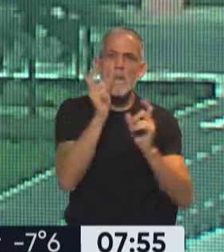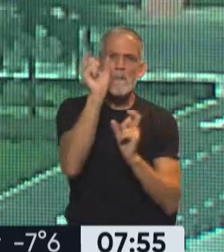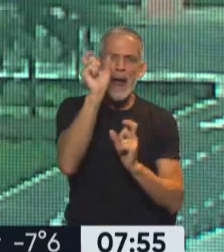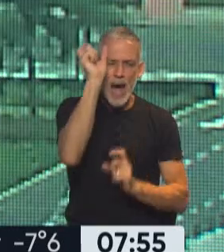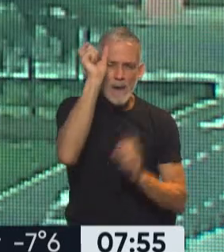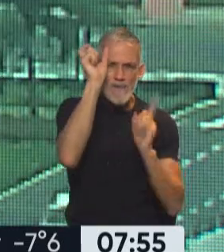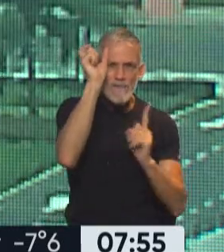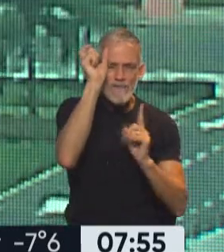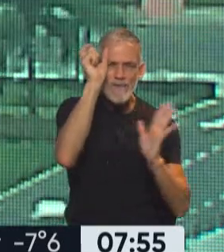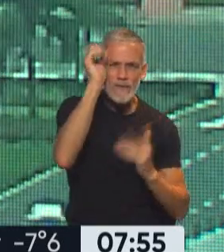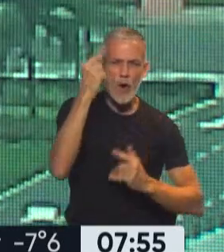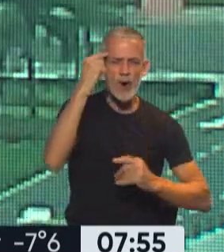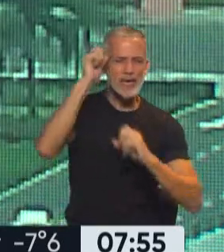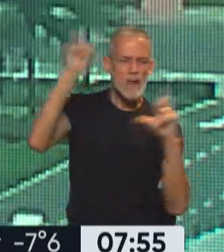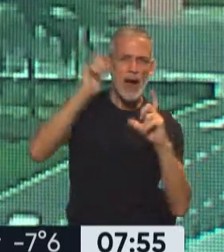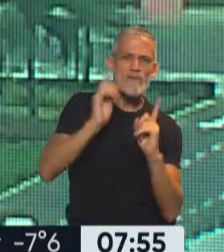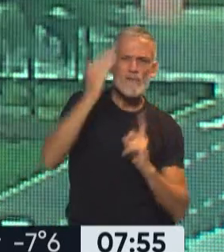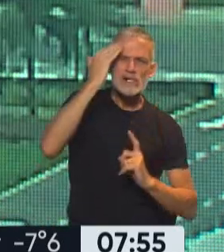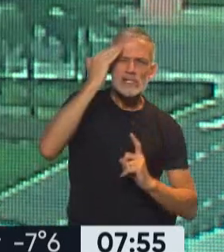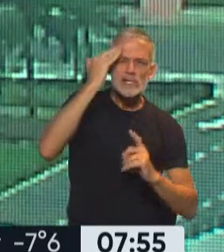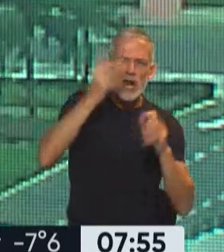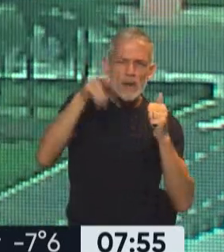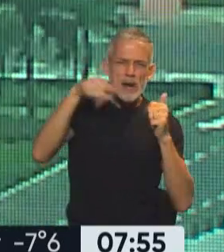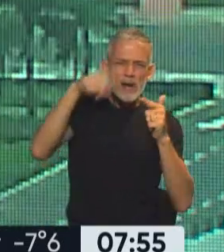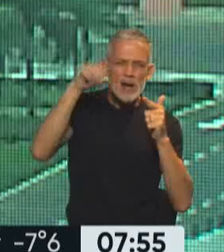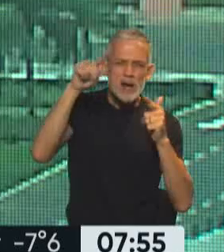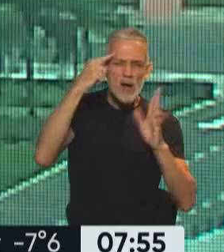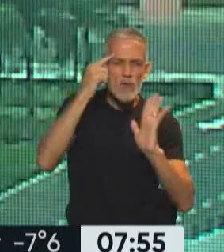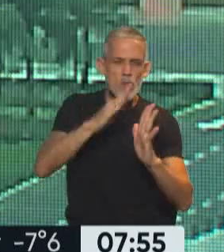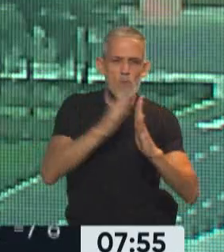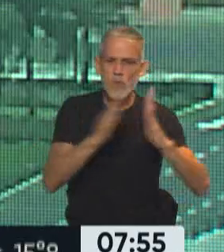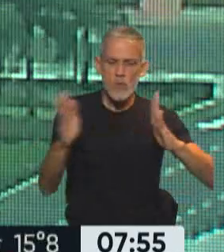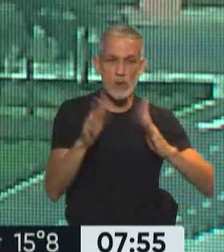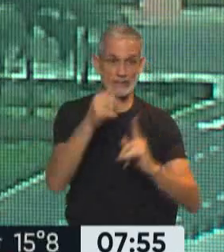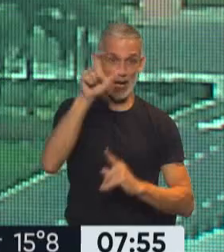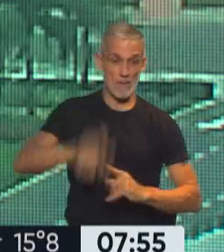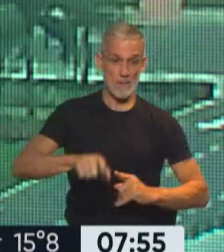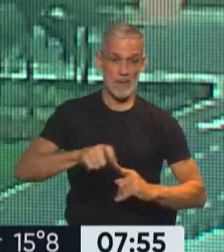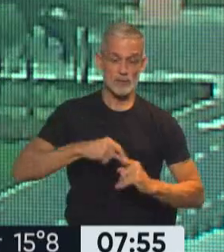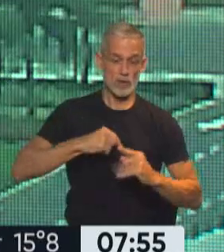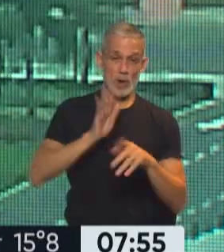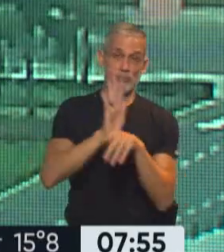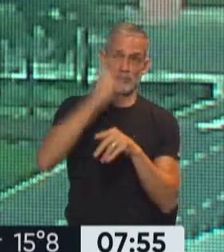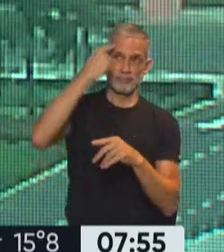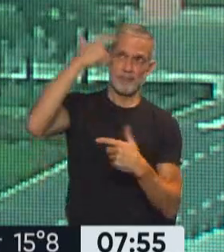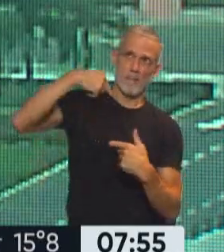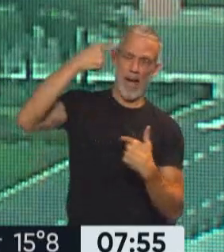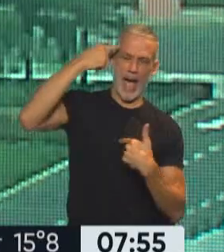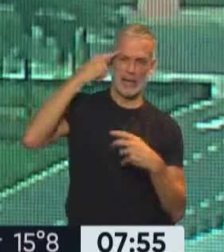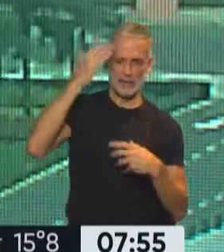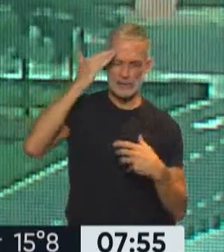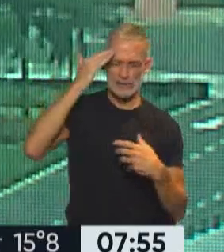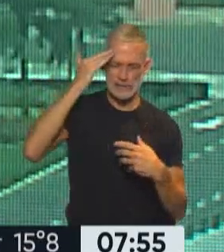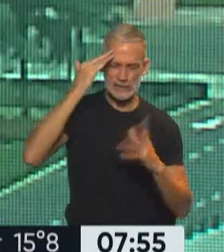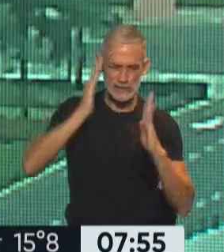palabra o una imagen que se repite de manera permanente y que esa persona se encuentra dominada por ella. ¿Por qué